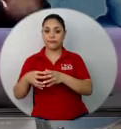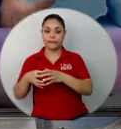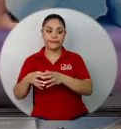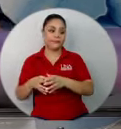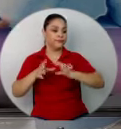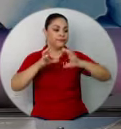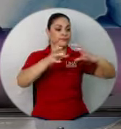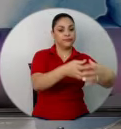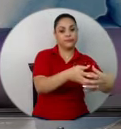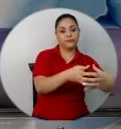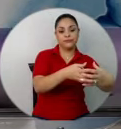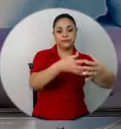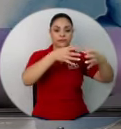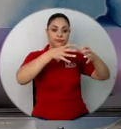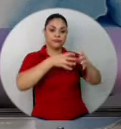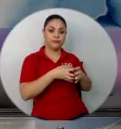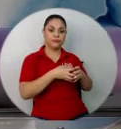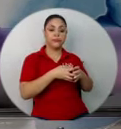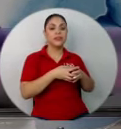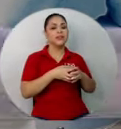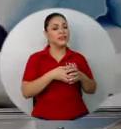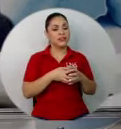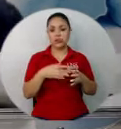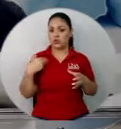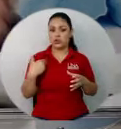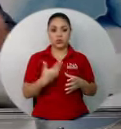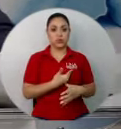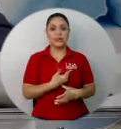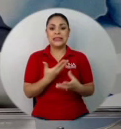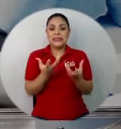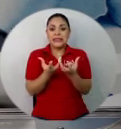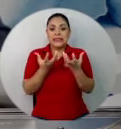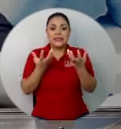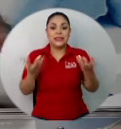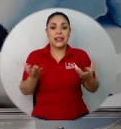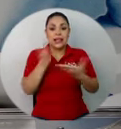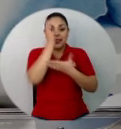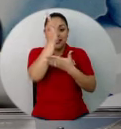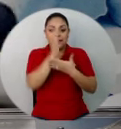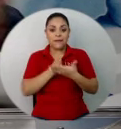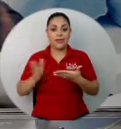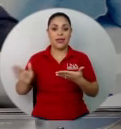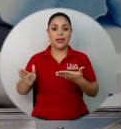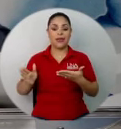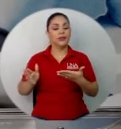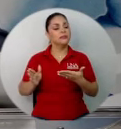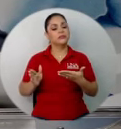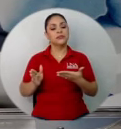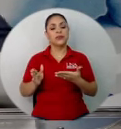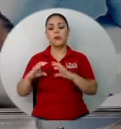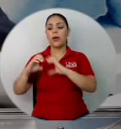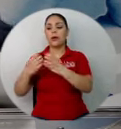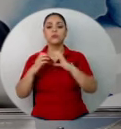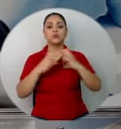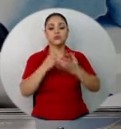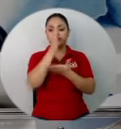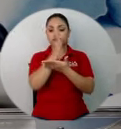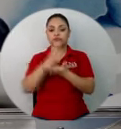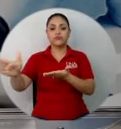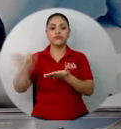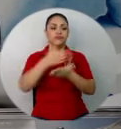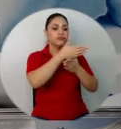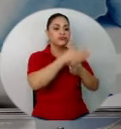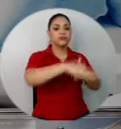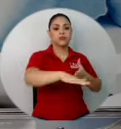hacemos diferentes bandos, nosotros mismos estamos creando divisiones, estamos creando diferentes equipos que de